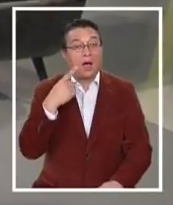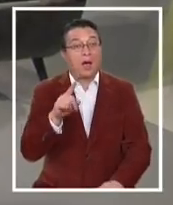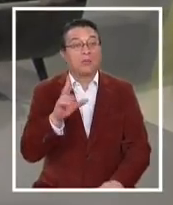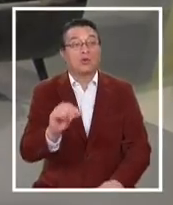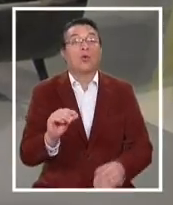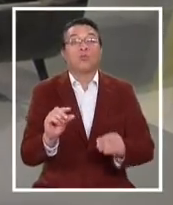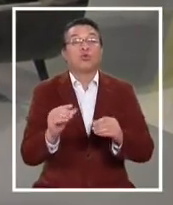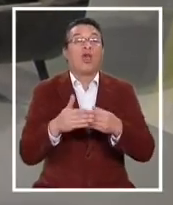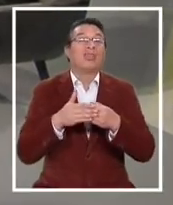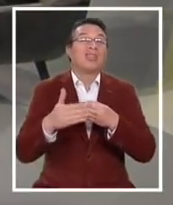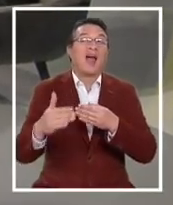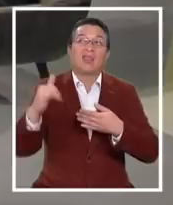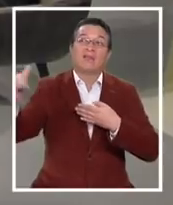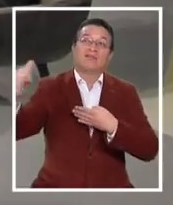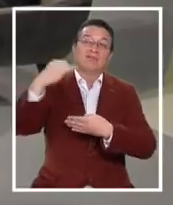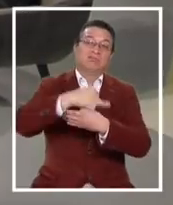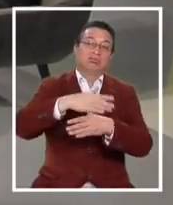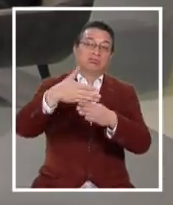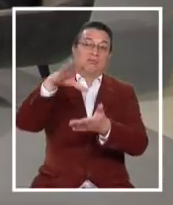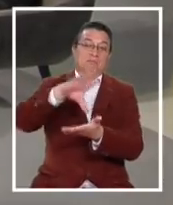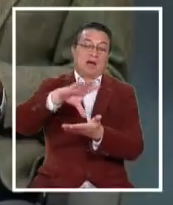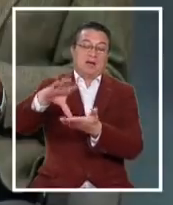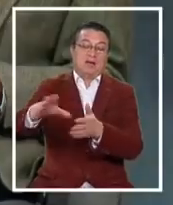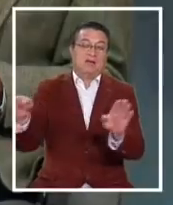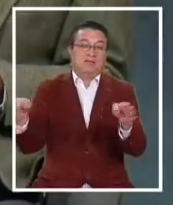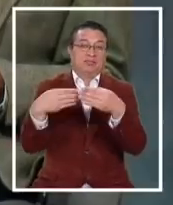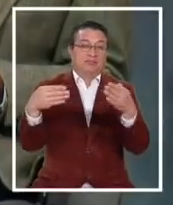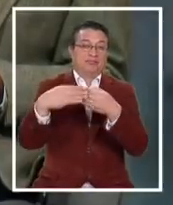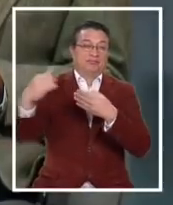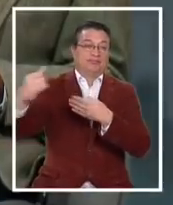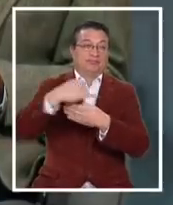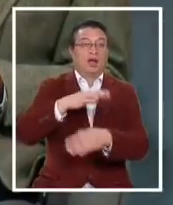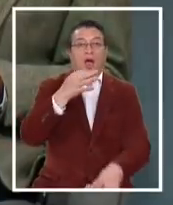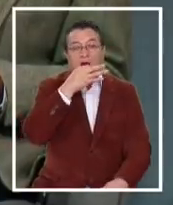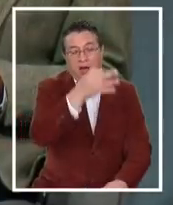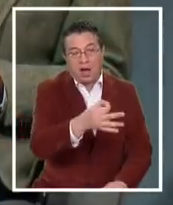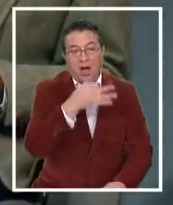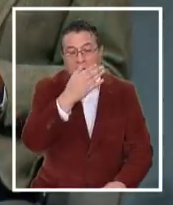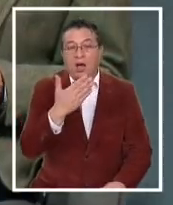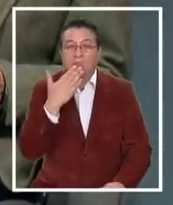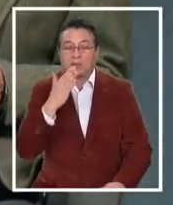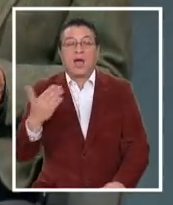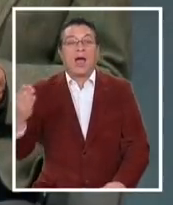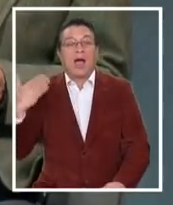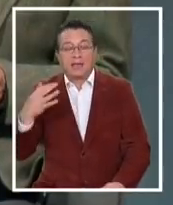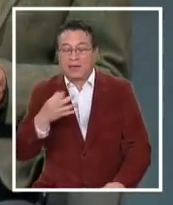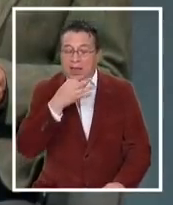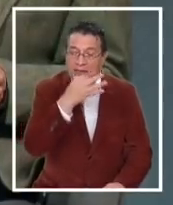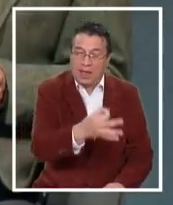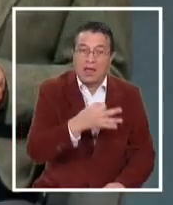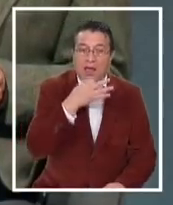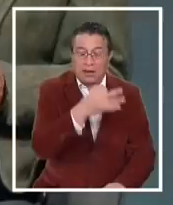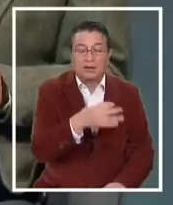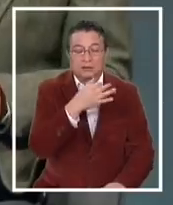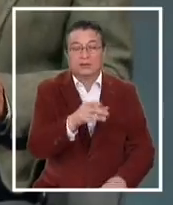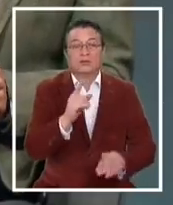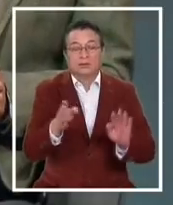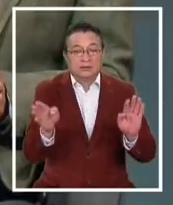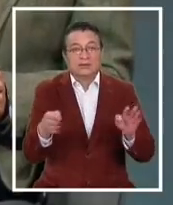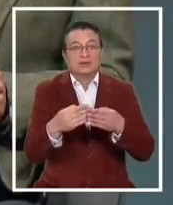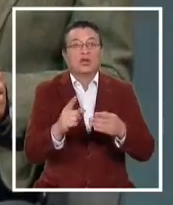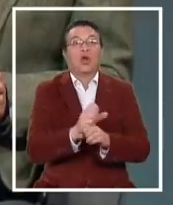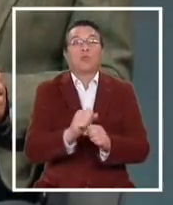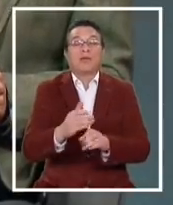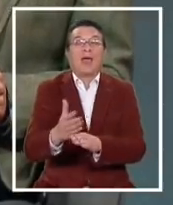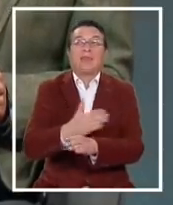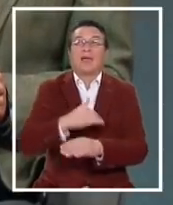el cierre de las fronteras, por ejemplo, que es algo que los especialistas lo venían diciendo. Y que claro, hoy día decimos, se cierra la frontera, ya no puede